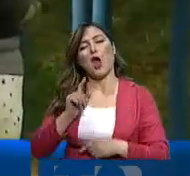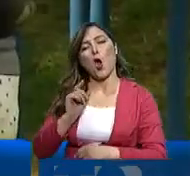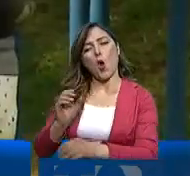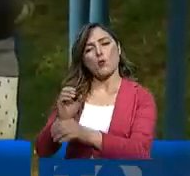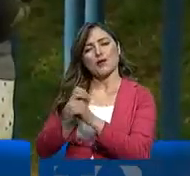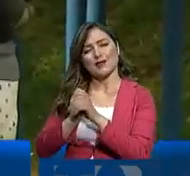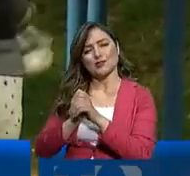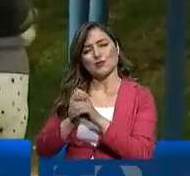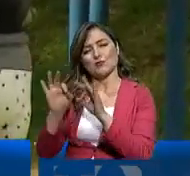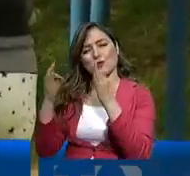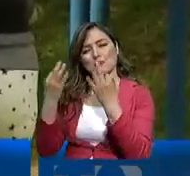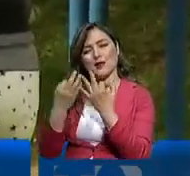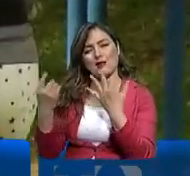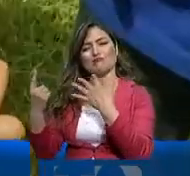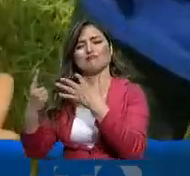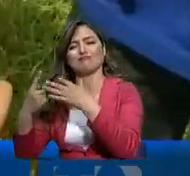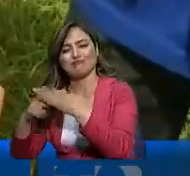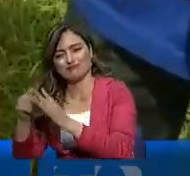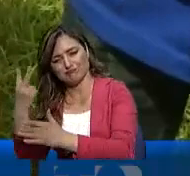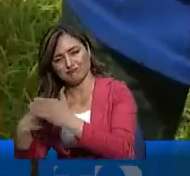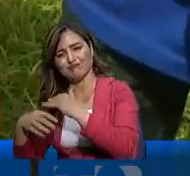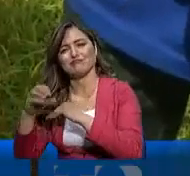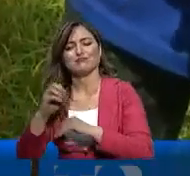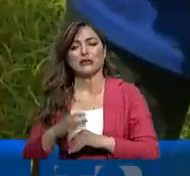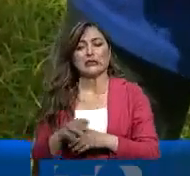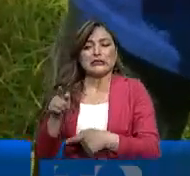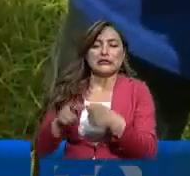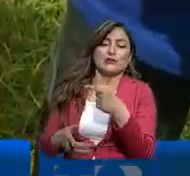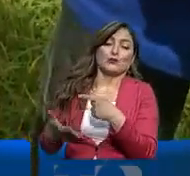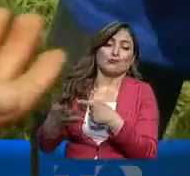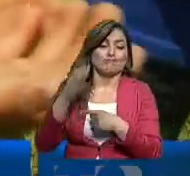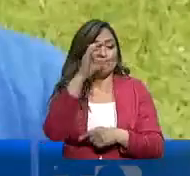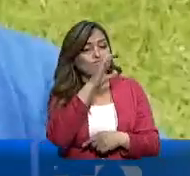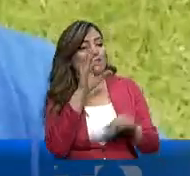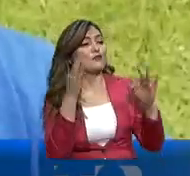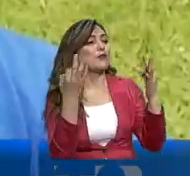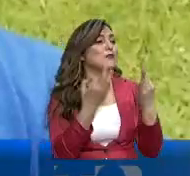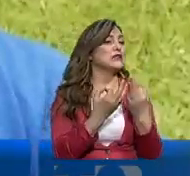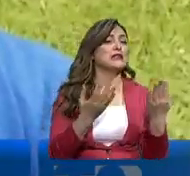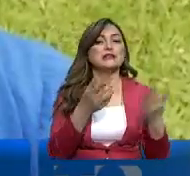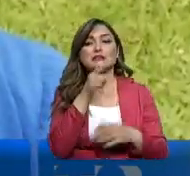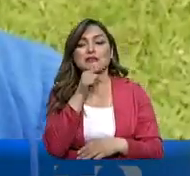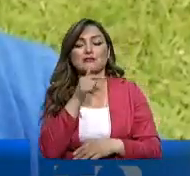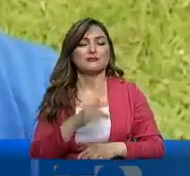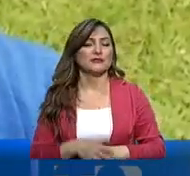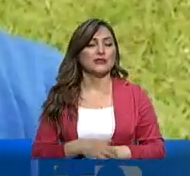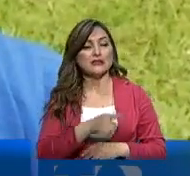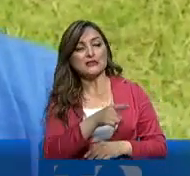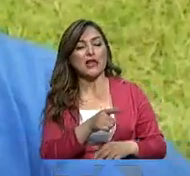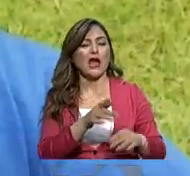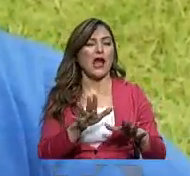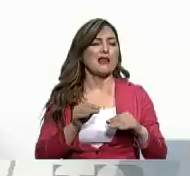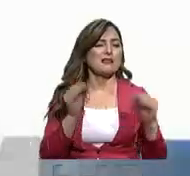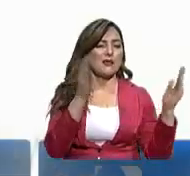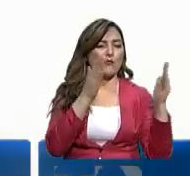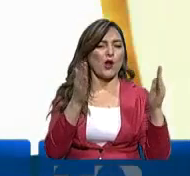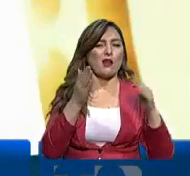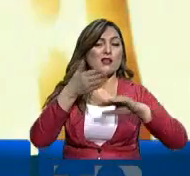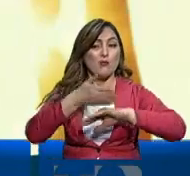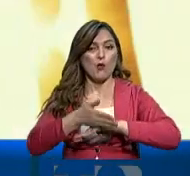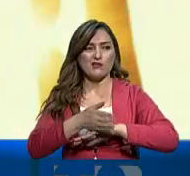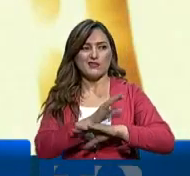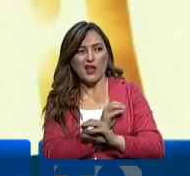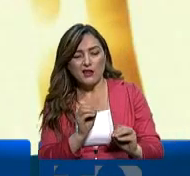propiciar la reinserción en la familia en caso de no darse se busca la familia ampliada y finalmente la adopción al